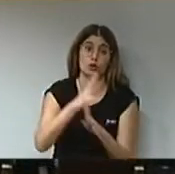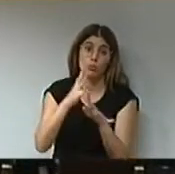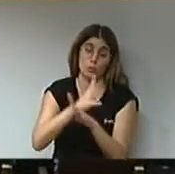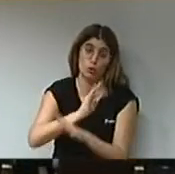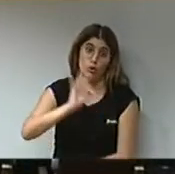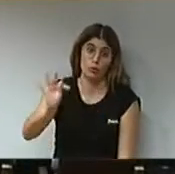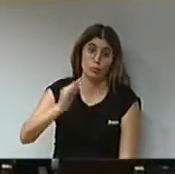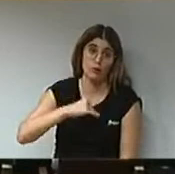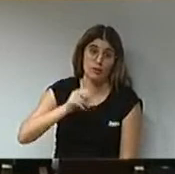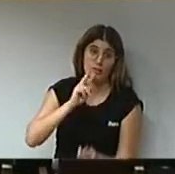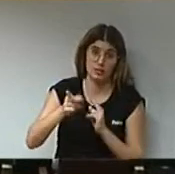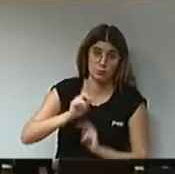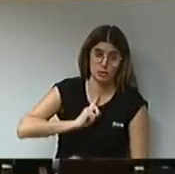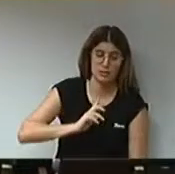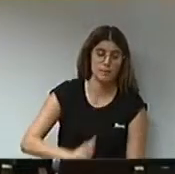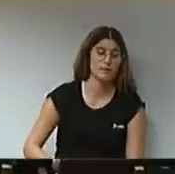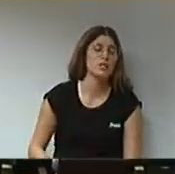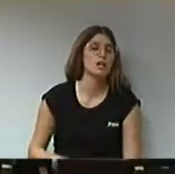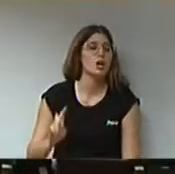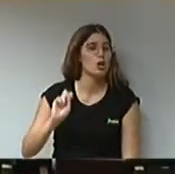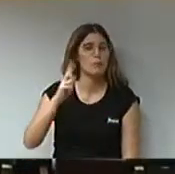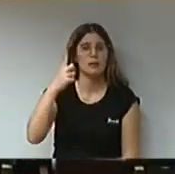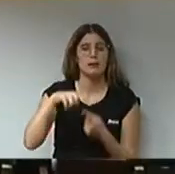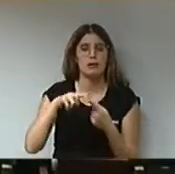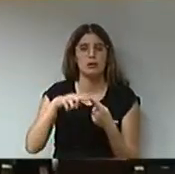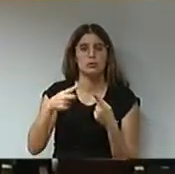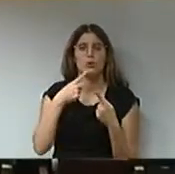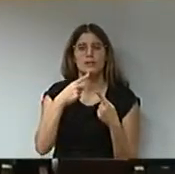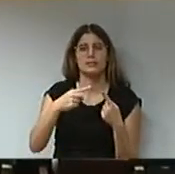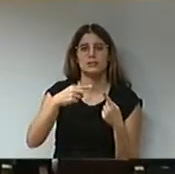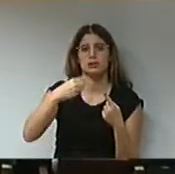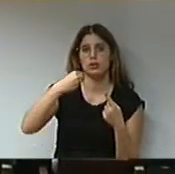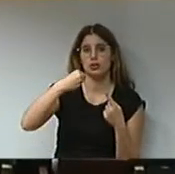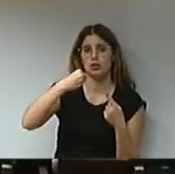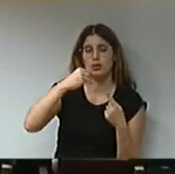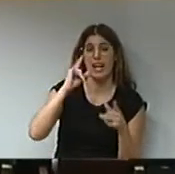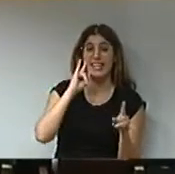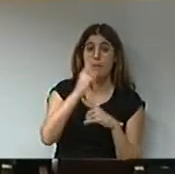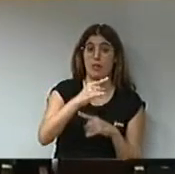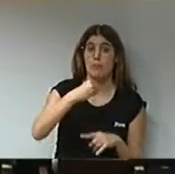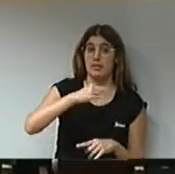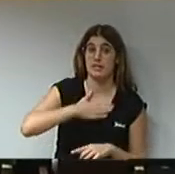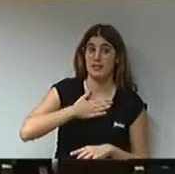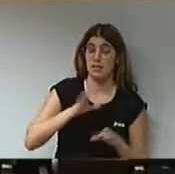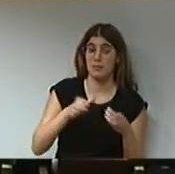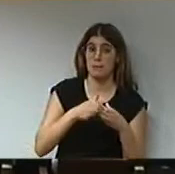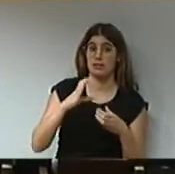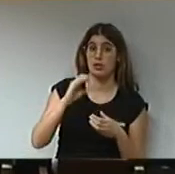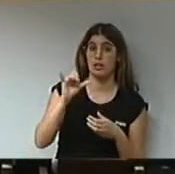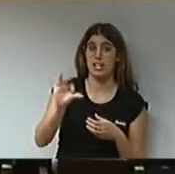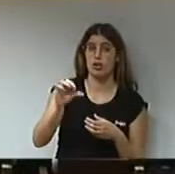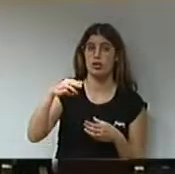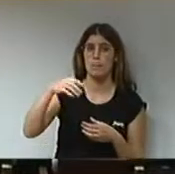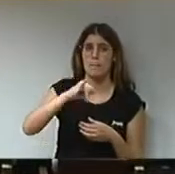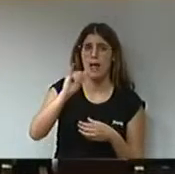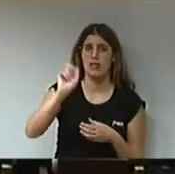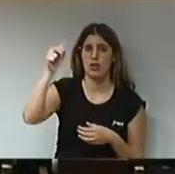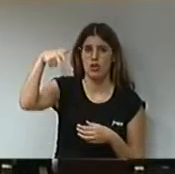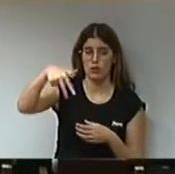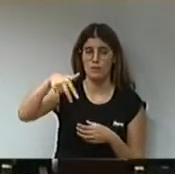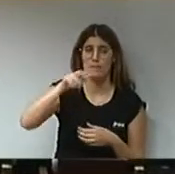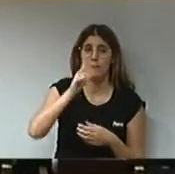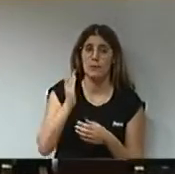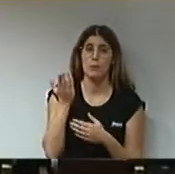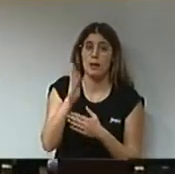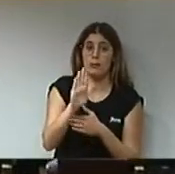primero, va usted a llamar al presidente de mi partido, Carlos Mazón, para aprobar una reforma fiscal el próximo jueves en una propuesta de